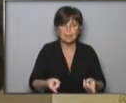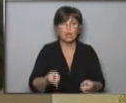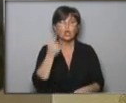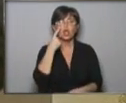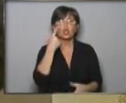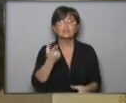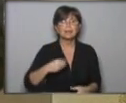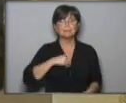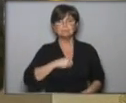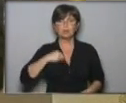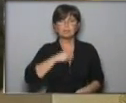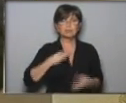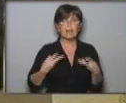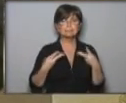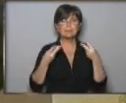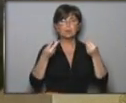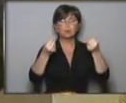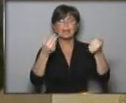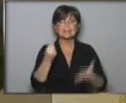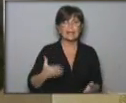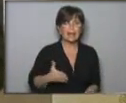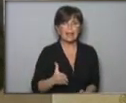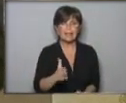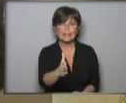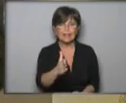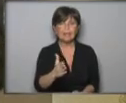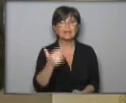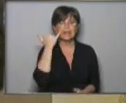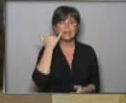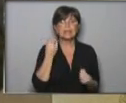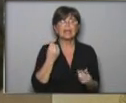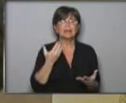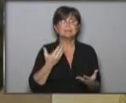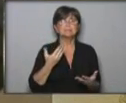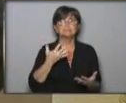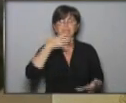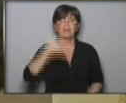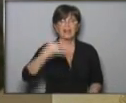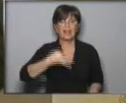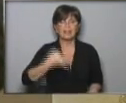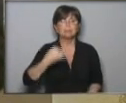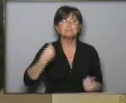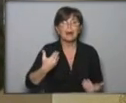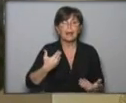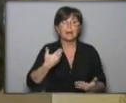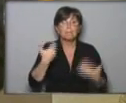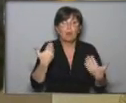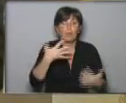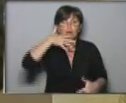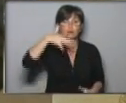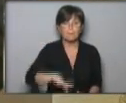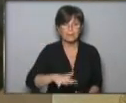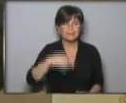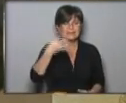Conocer las motivaciones espirituales que la guían y que son las más auténticas para comprenderla.